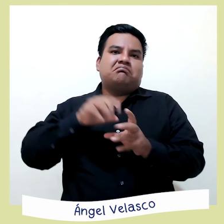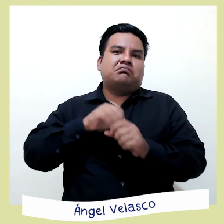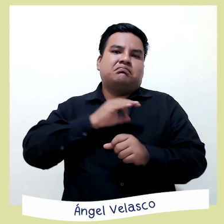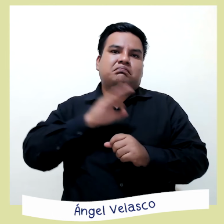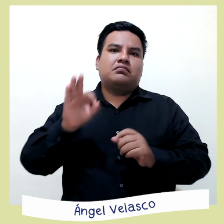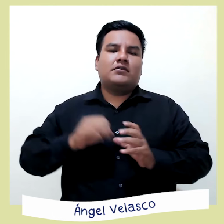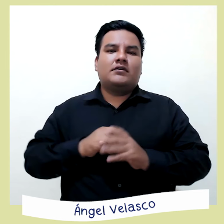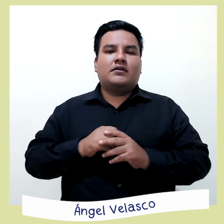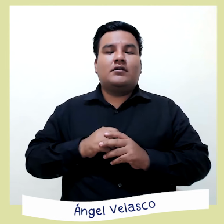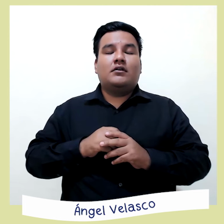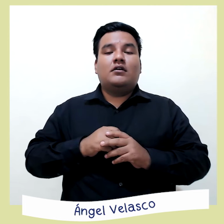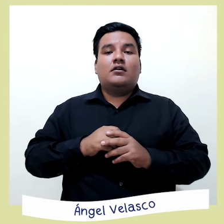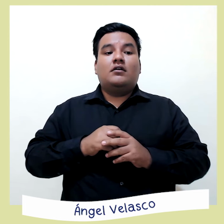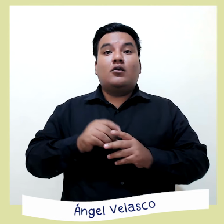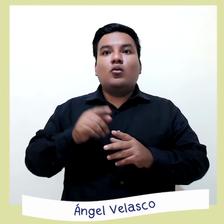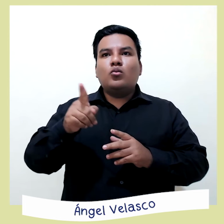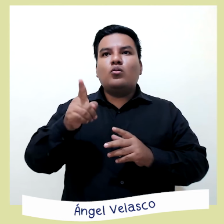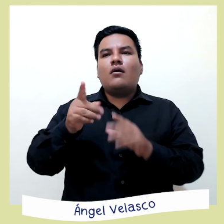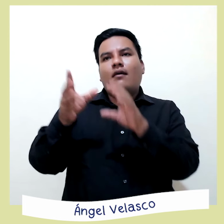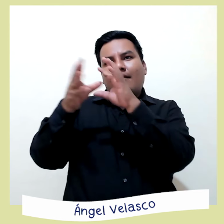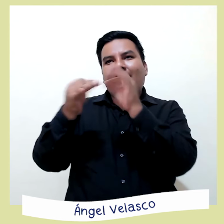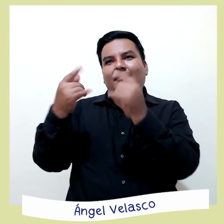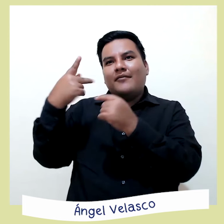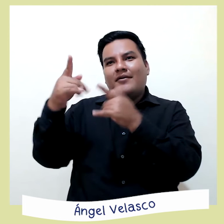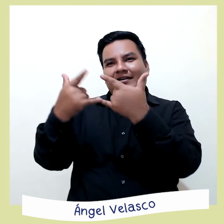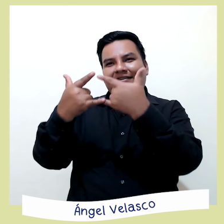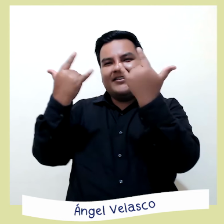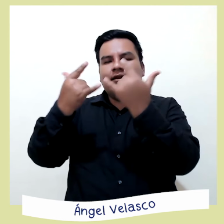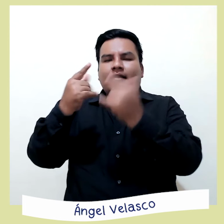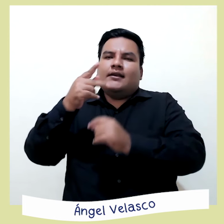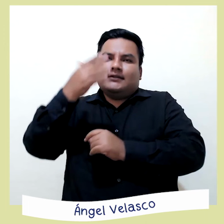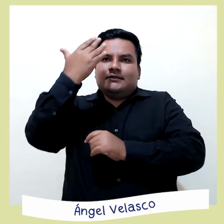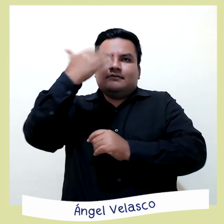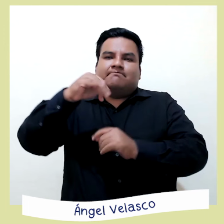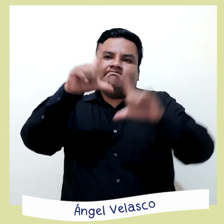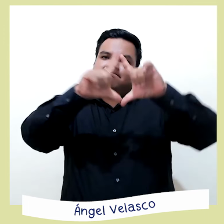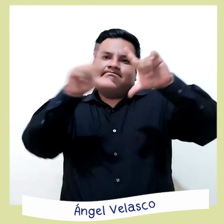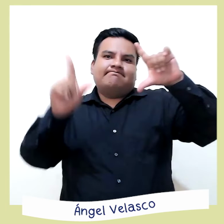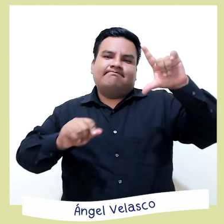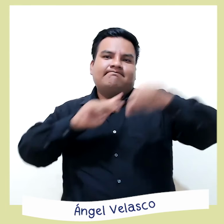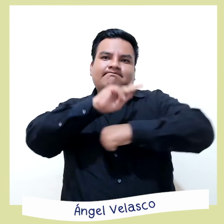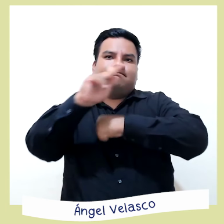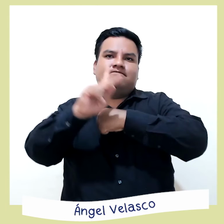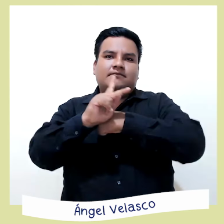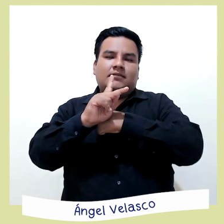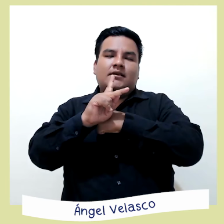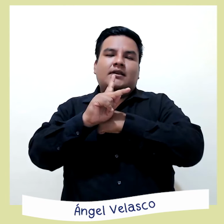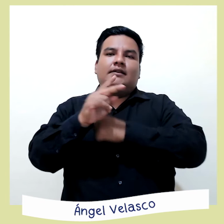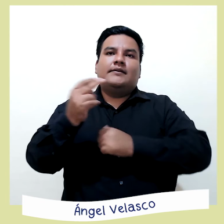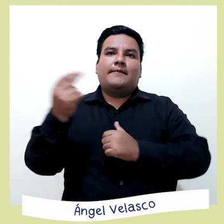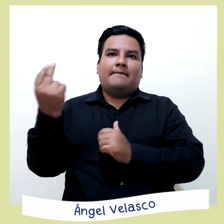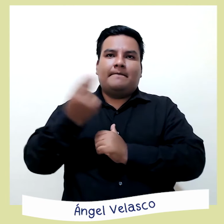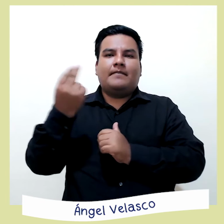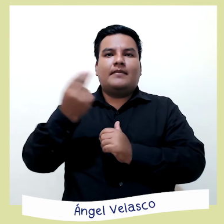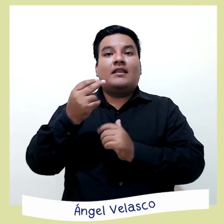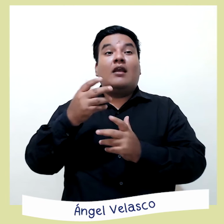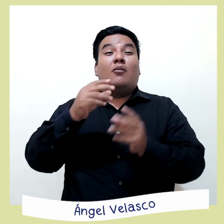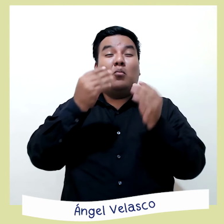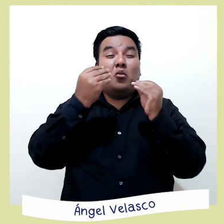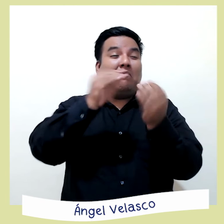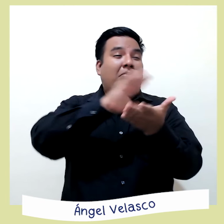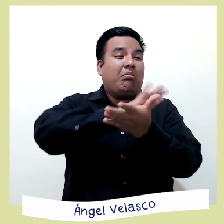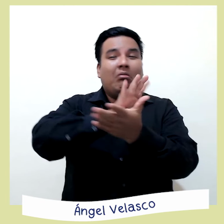cosas y si la sociedad se compromete, pues puede seguir adelante para ser incluyente, ¿verdad? Y sí,